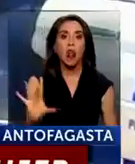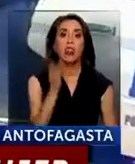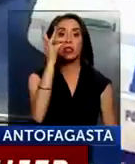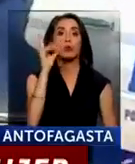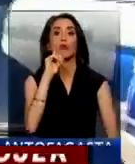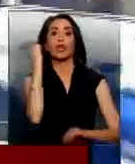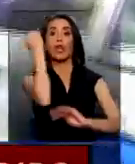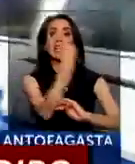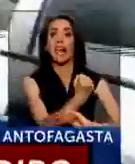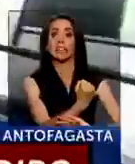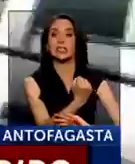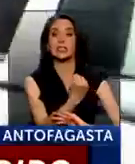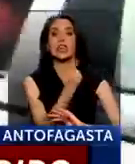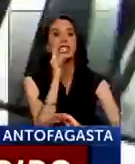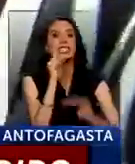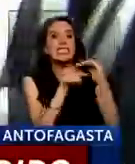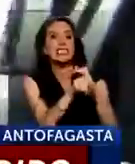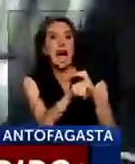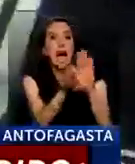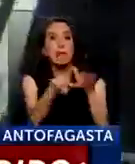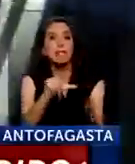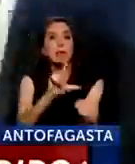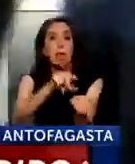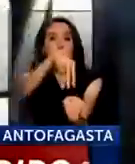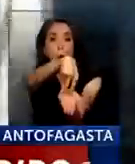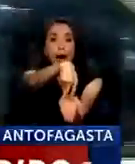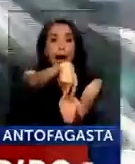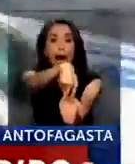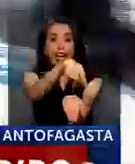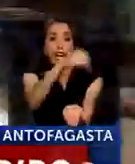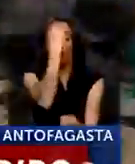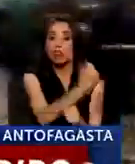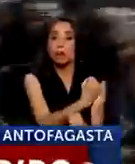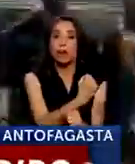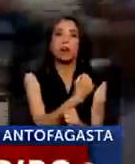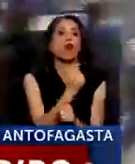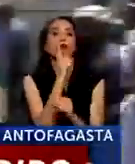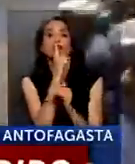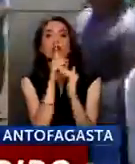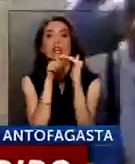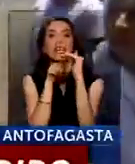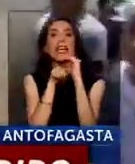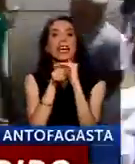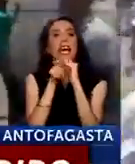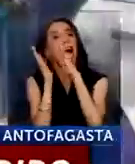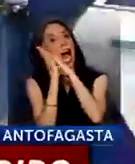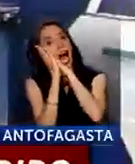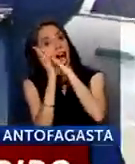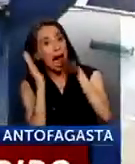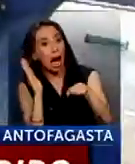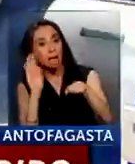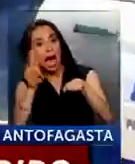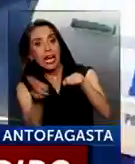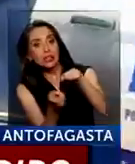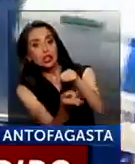el asesino se encontraba en el mismo lugar del crimen increíblemente escondido bajo una